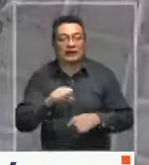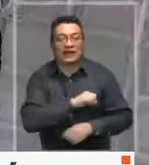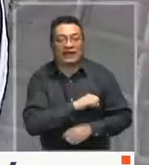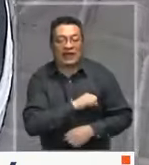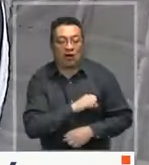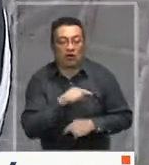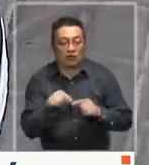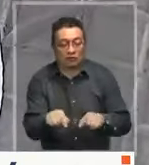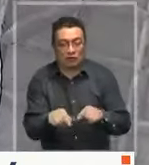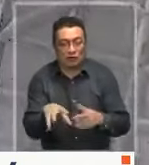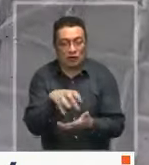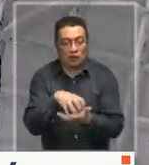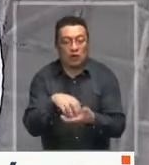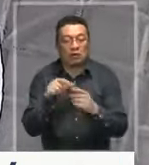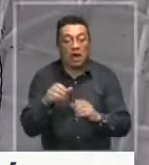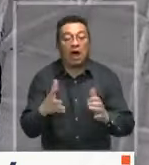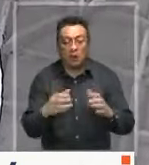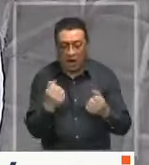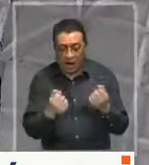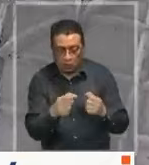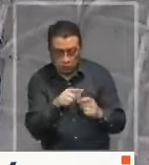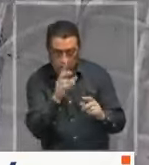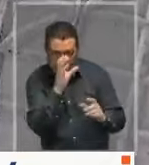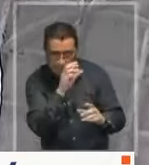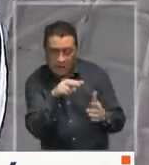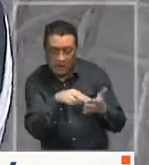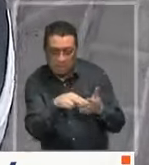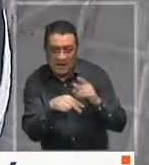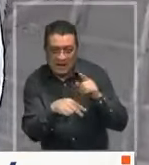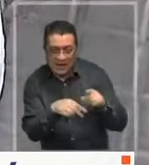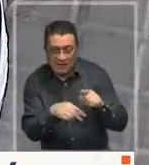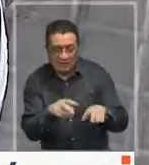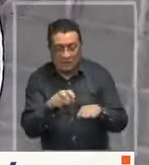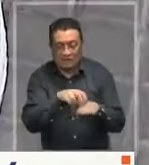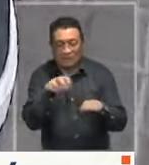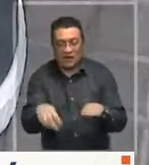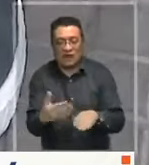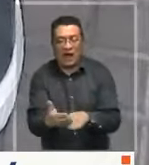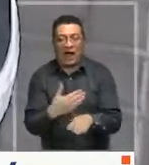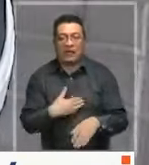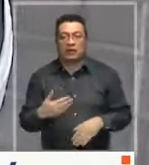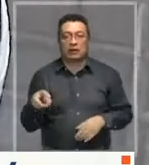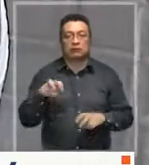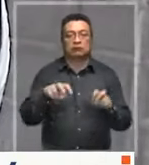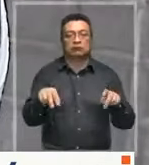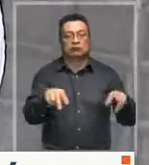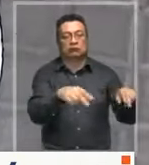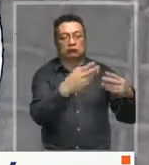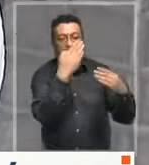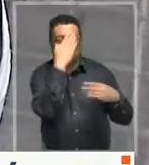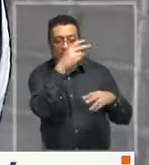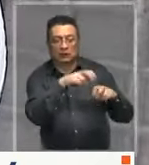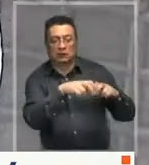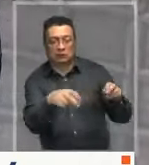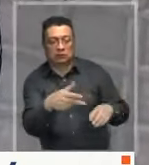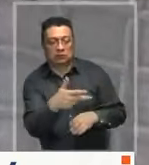auto haya estado pedido porque la verdad que se bajaron antes y lo estaban esperando acá, al frente, la camioneta